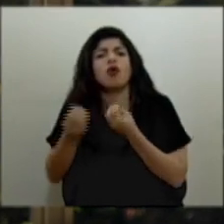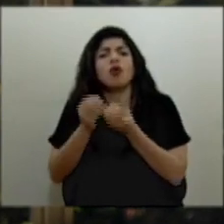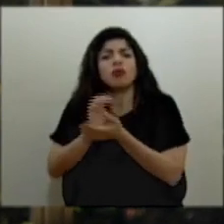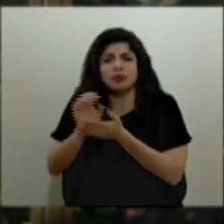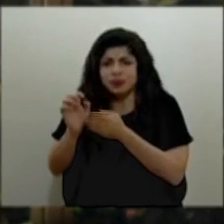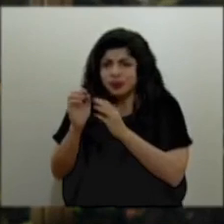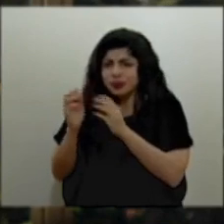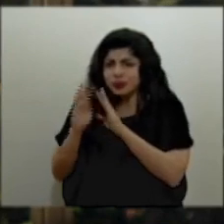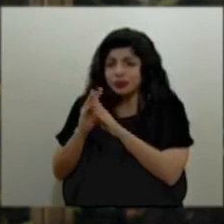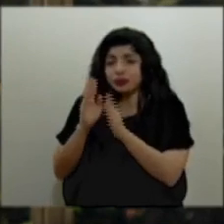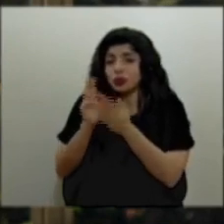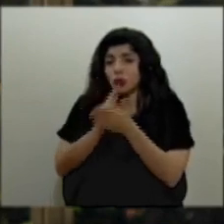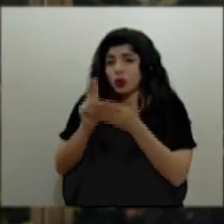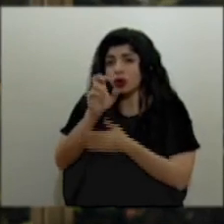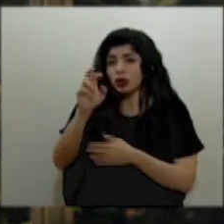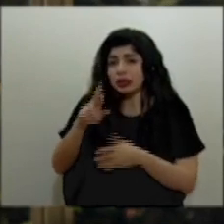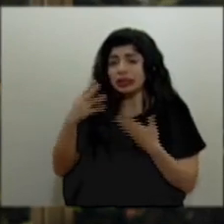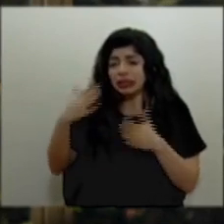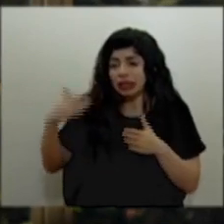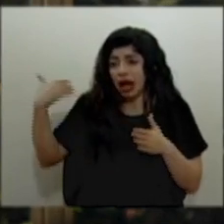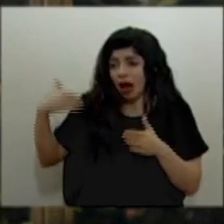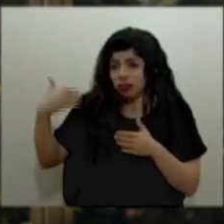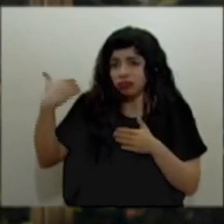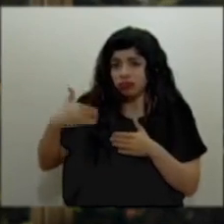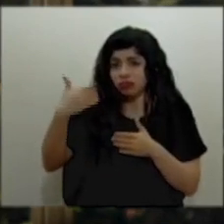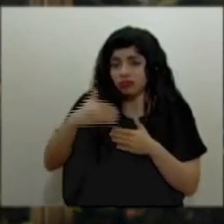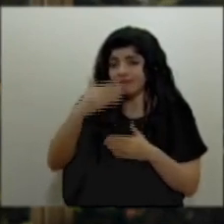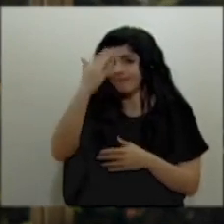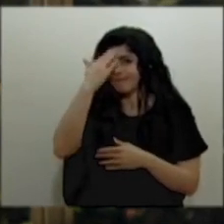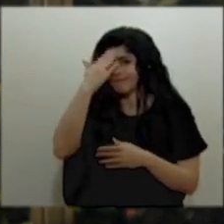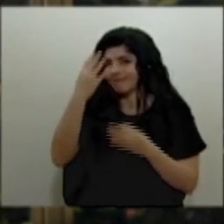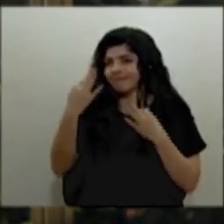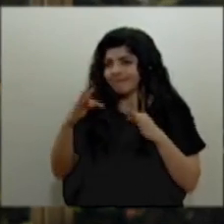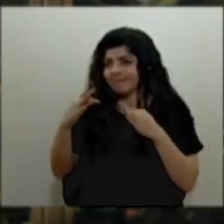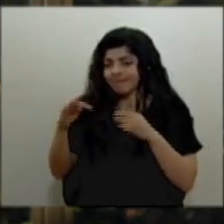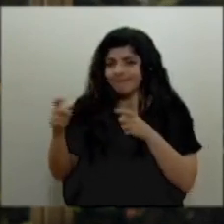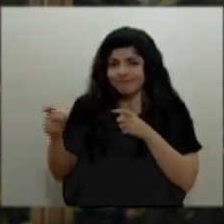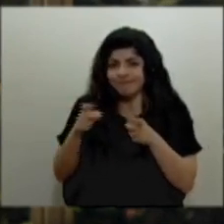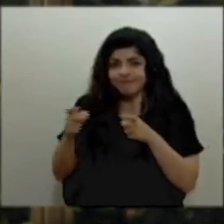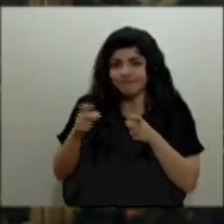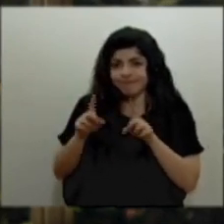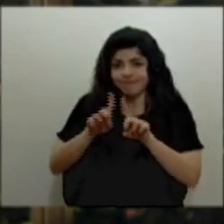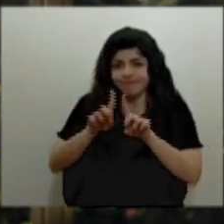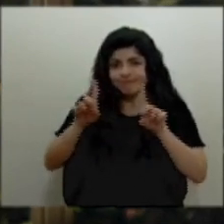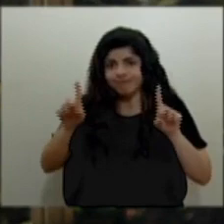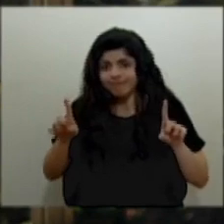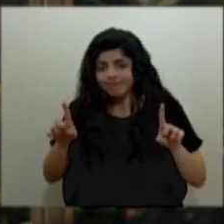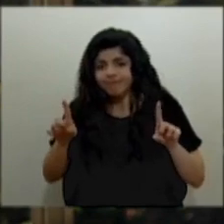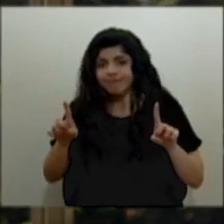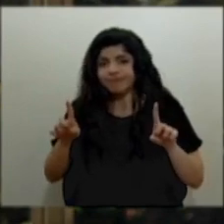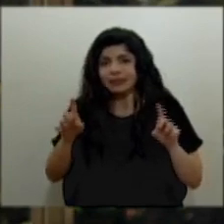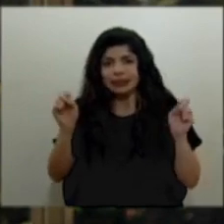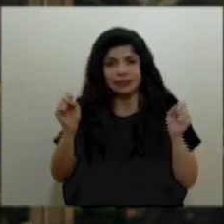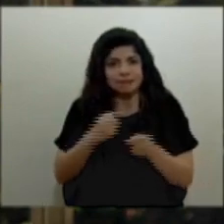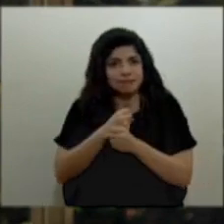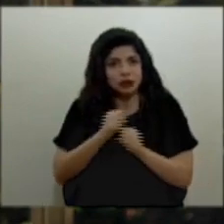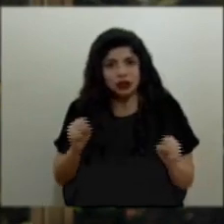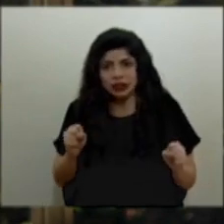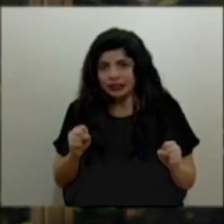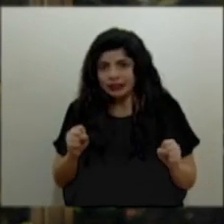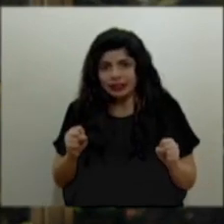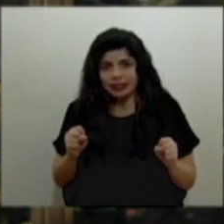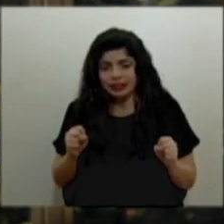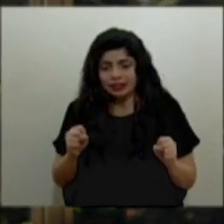ejemplo, en la UCR ya se dan varias ocasiones, sabemos que están tratando de mantener distanciamiento, no es imposible